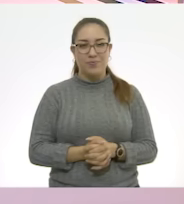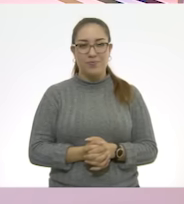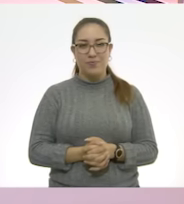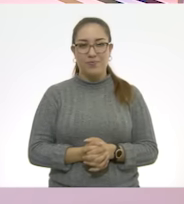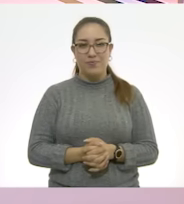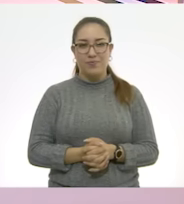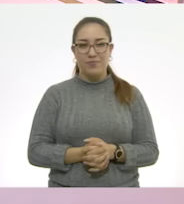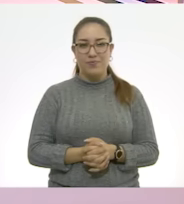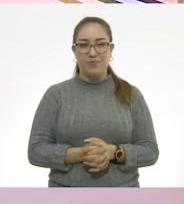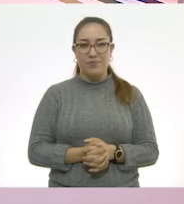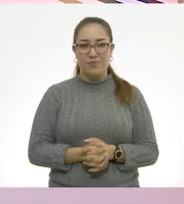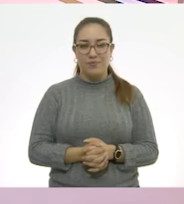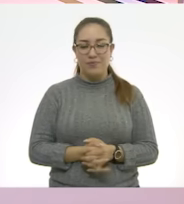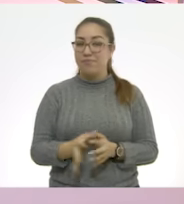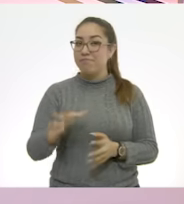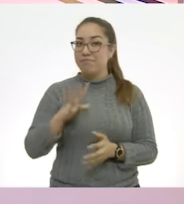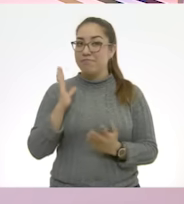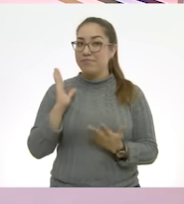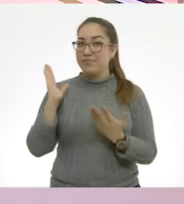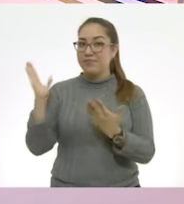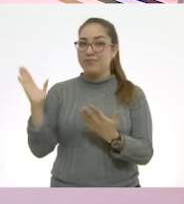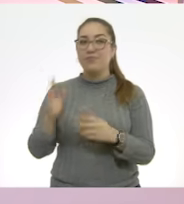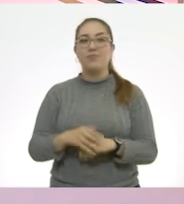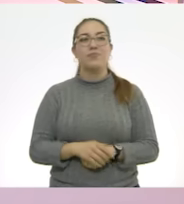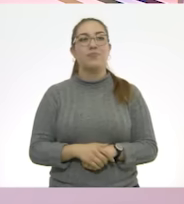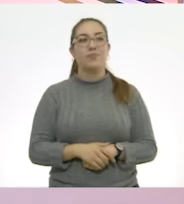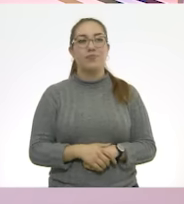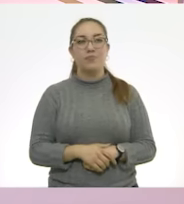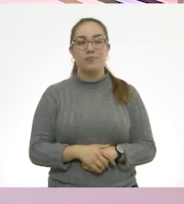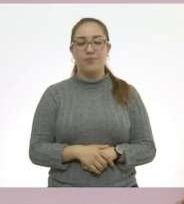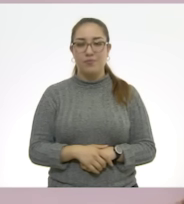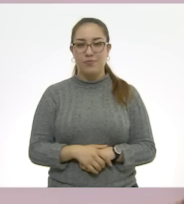Okay, vamos a tener nuestras manos. Sí.